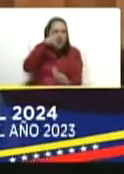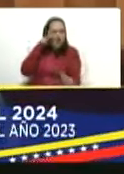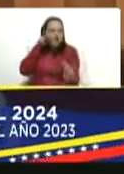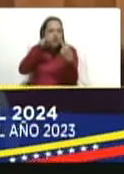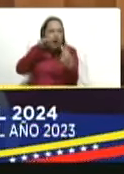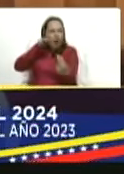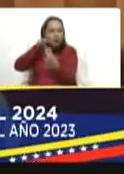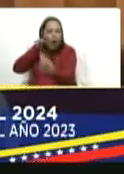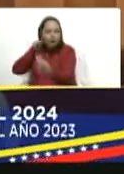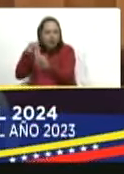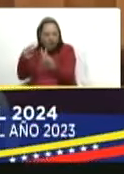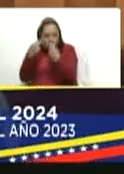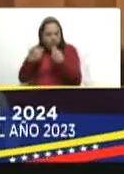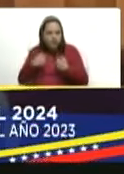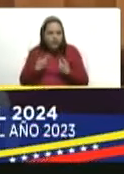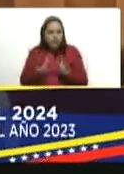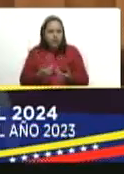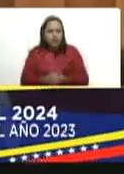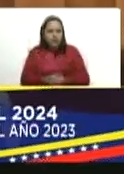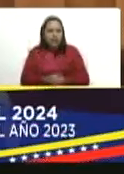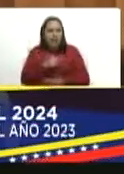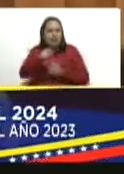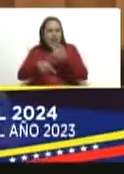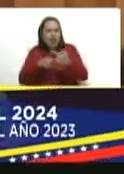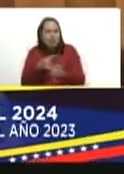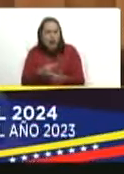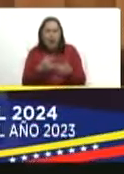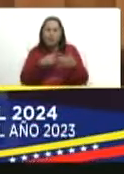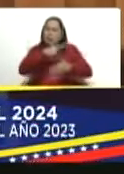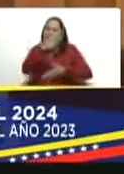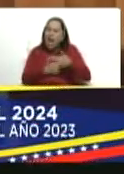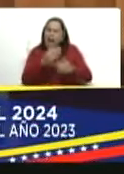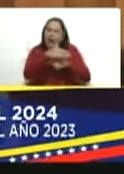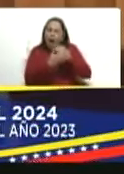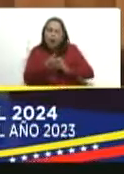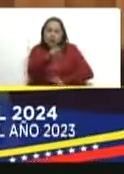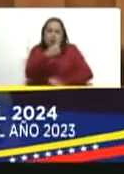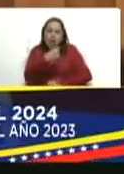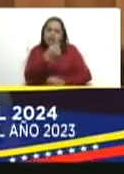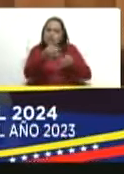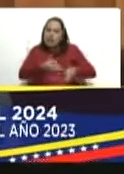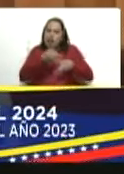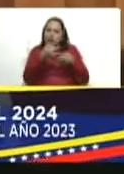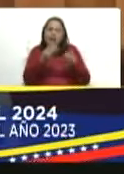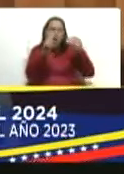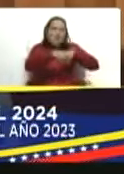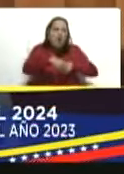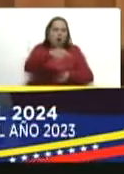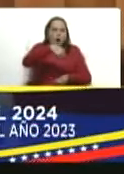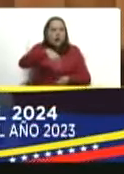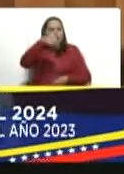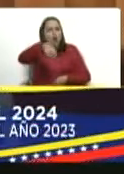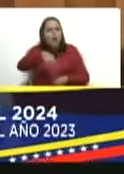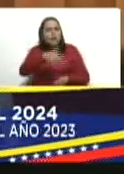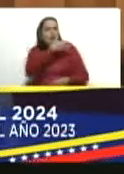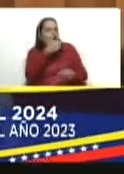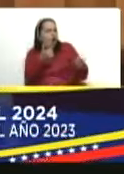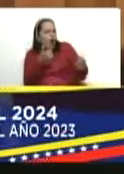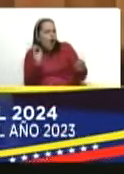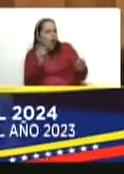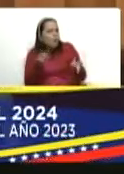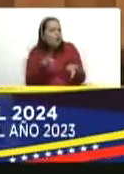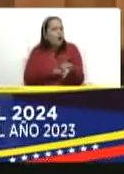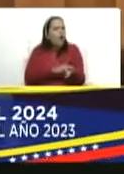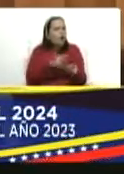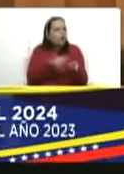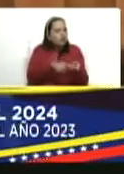fulano, después de tantas conspiraciones que ustedes han hecho, tantas tramas, ¿ustedes hoy están mejor o peor?